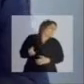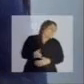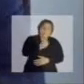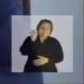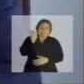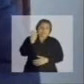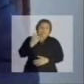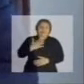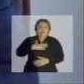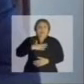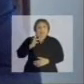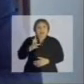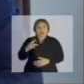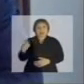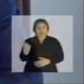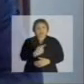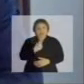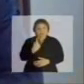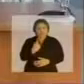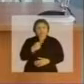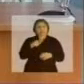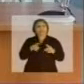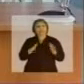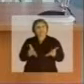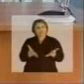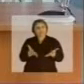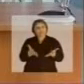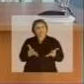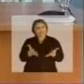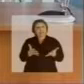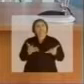De la existencia humana Y es